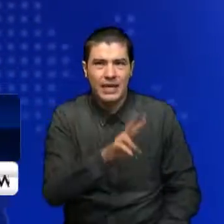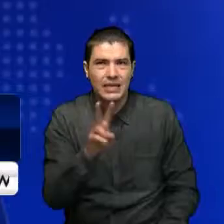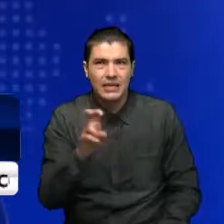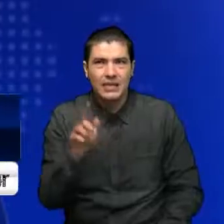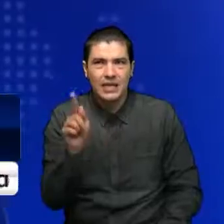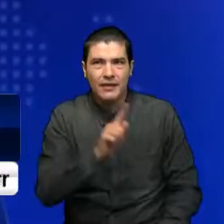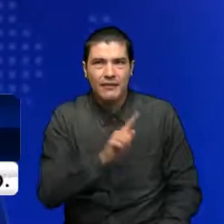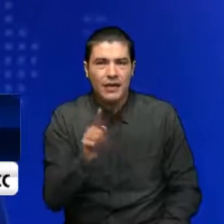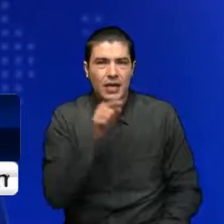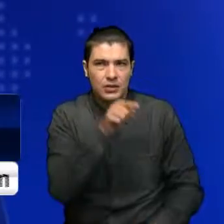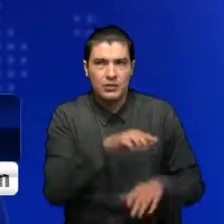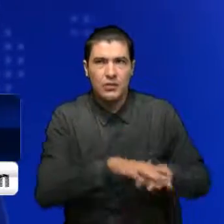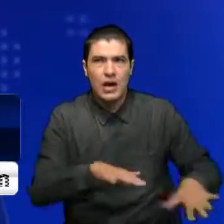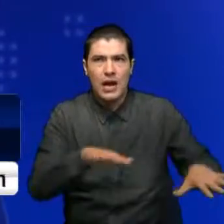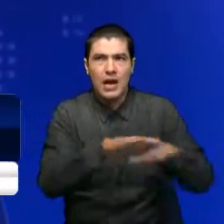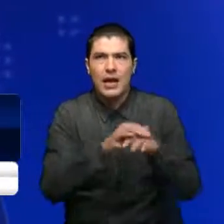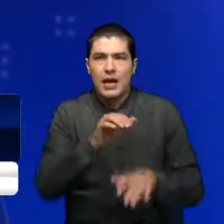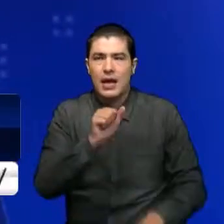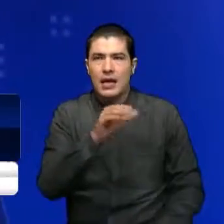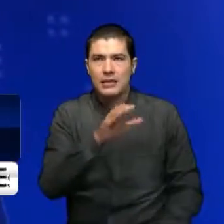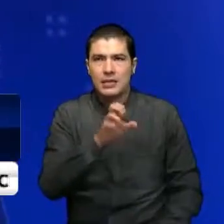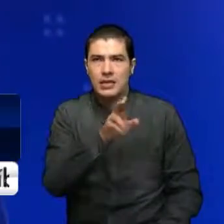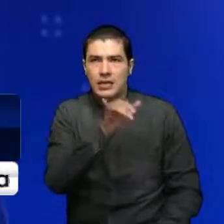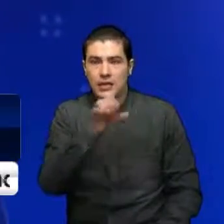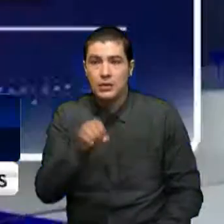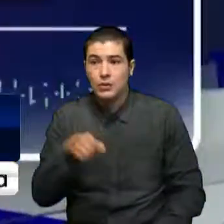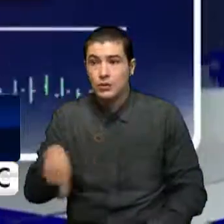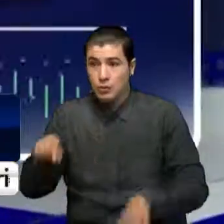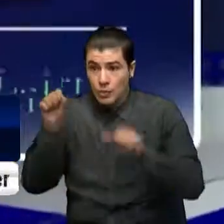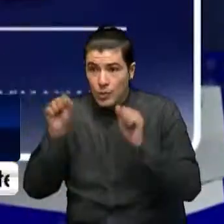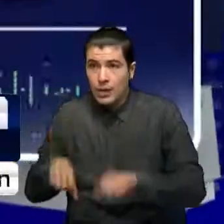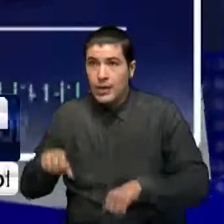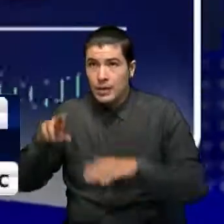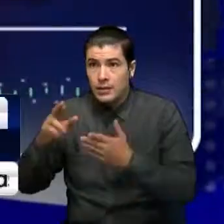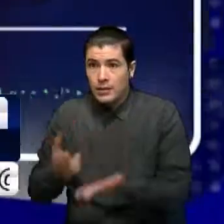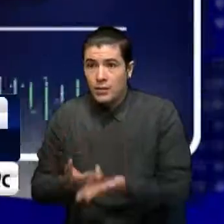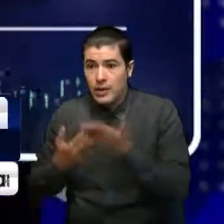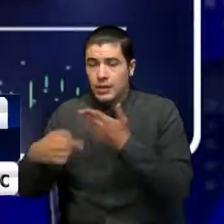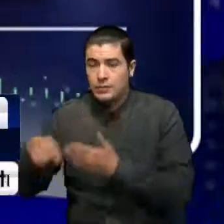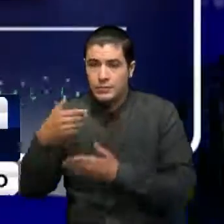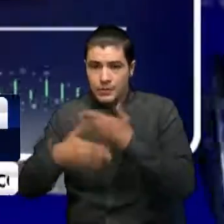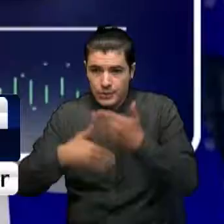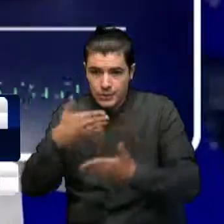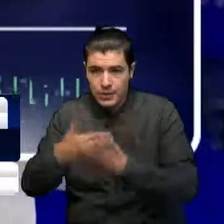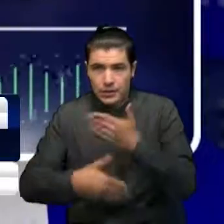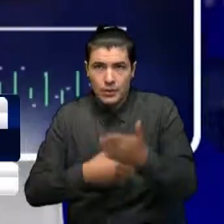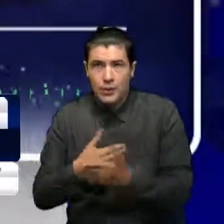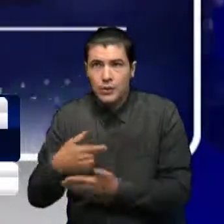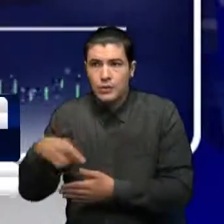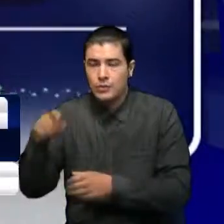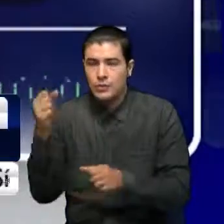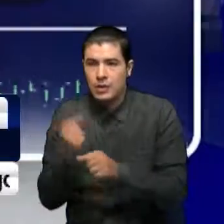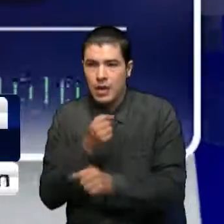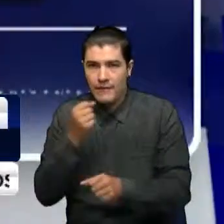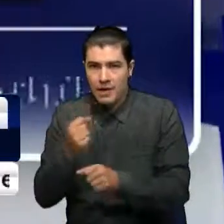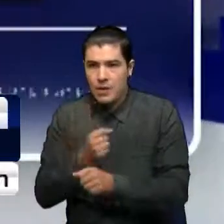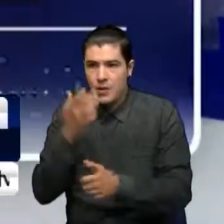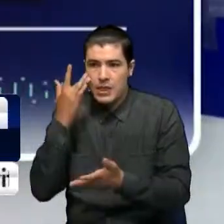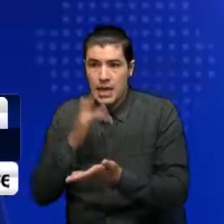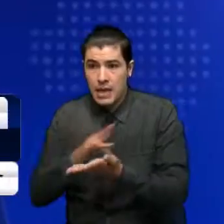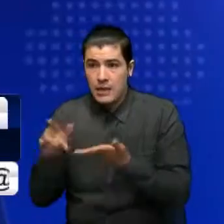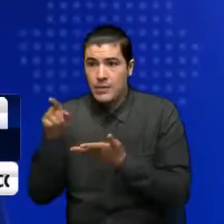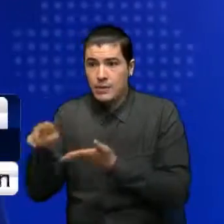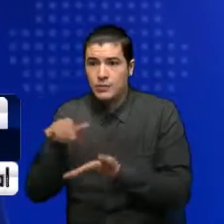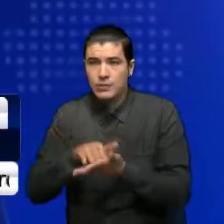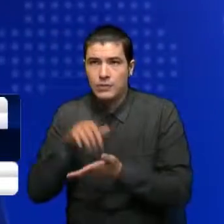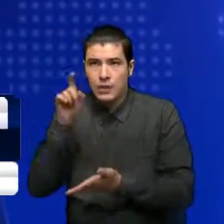de filo hua mo en el aserrío para poder hacer la reparación en los trabajos de sacar el crudo se debe